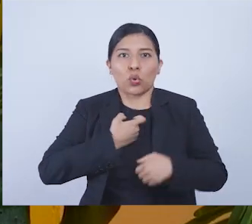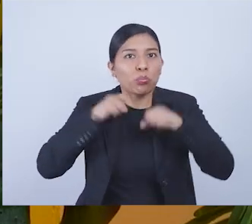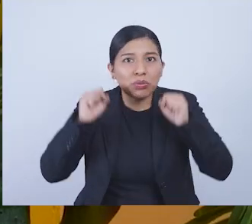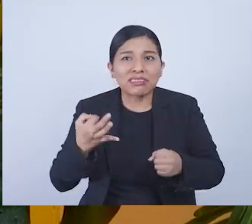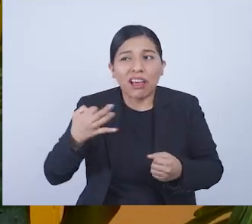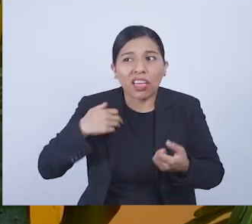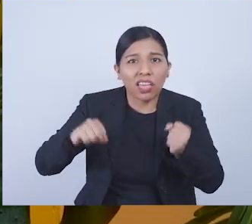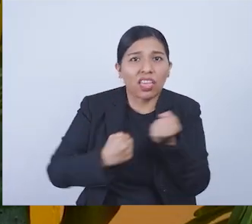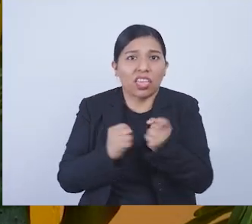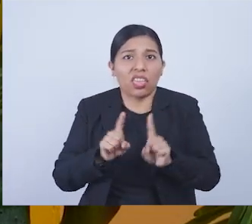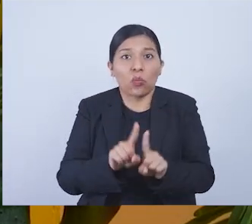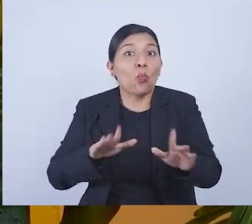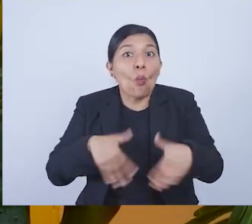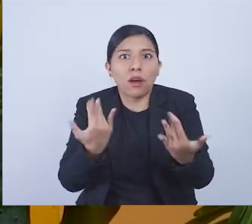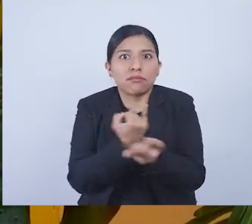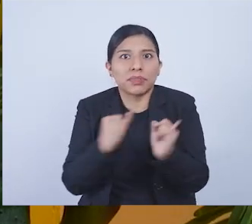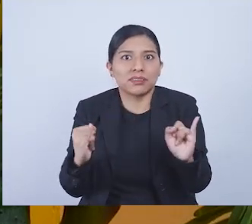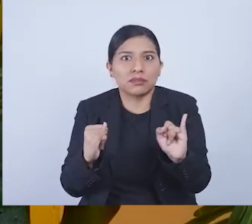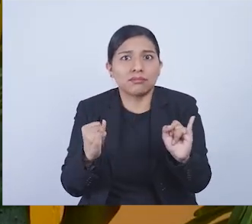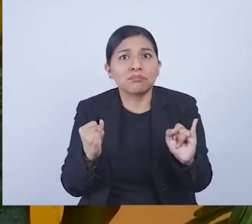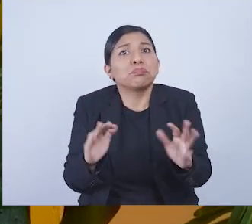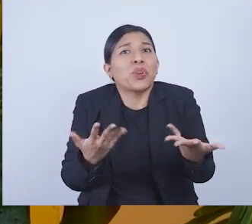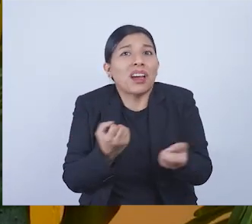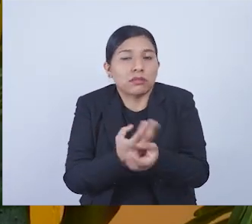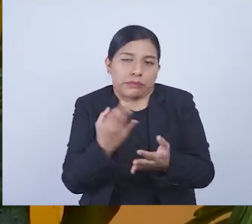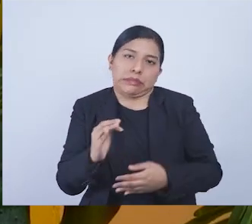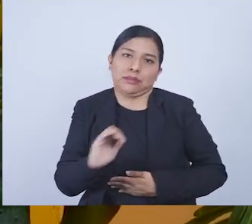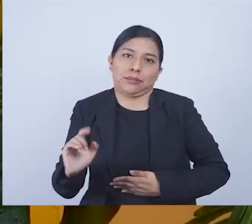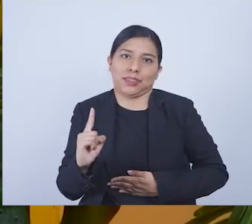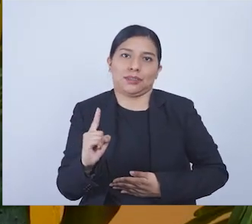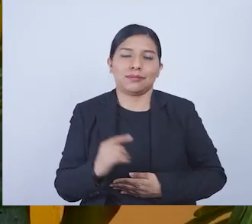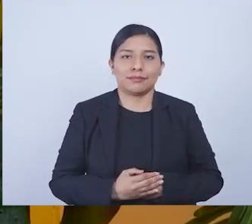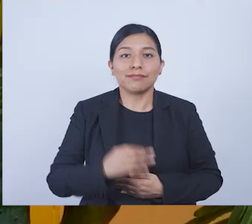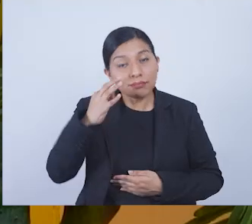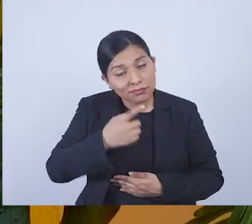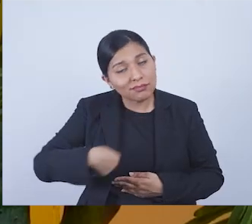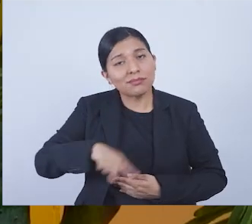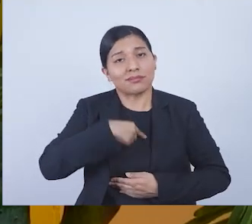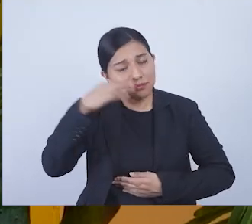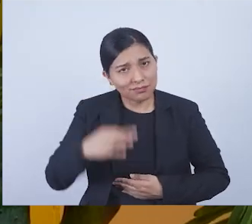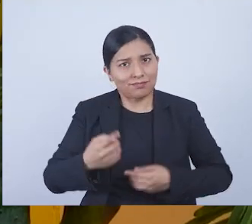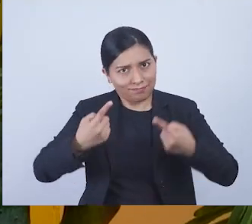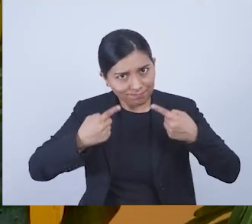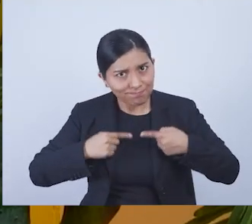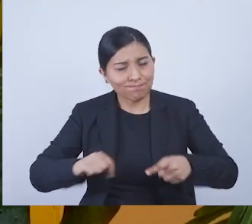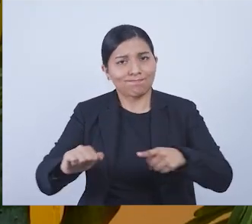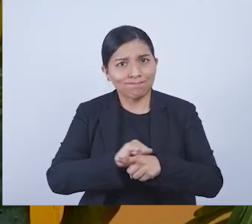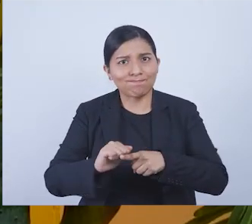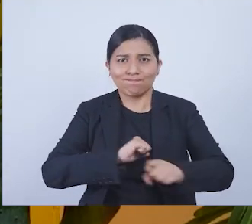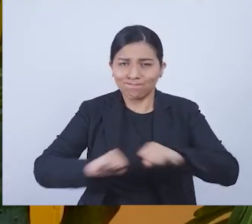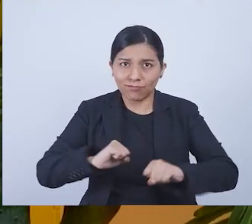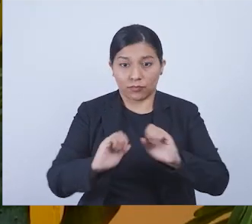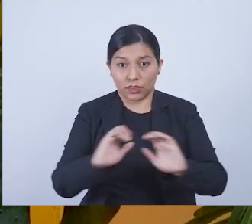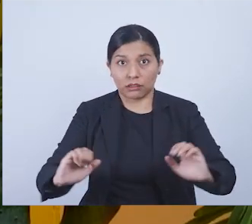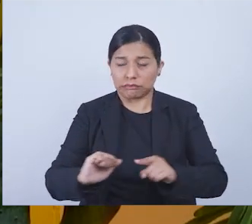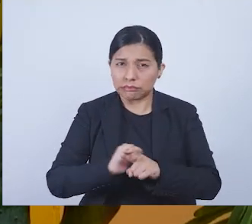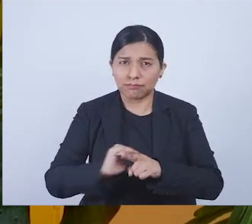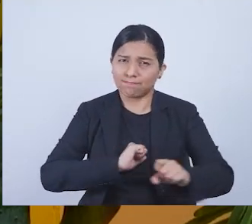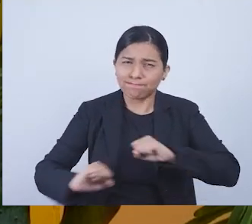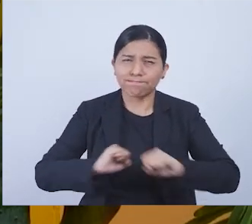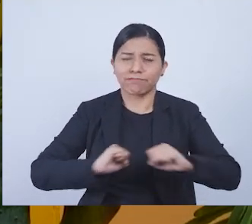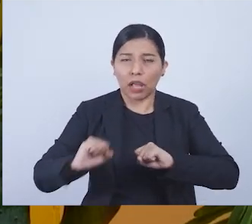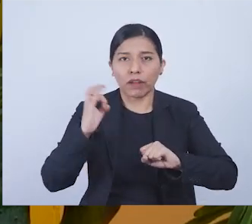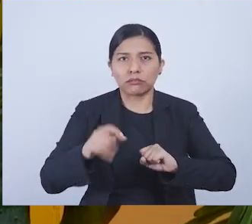cosas. Entonces, tenemos que empezar a trabajar, continuar trabajando con los niños, con estas